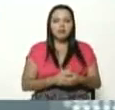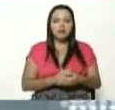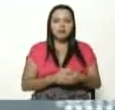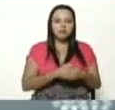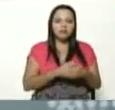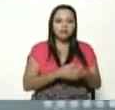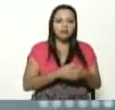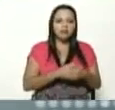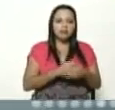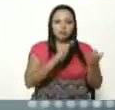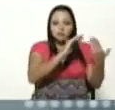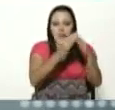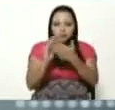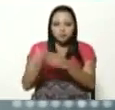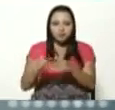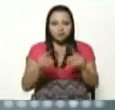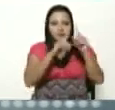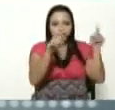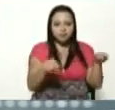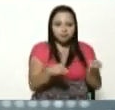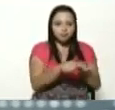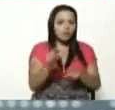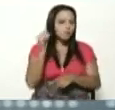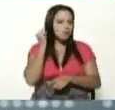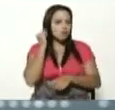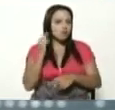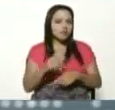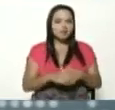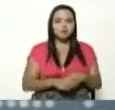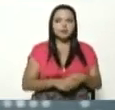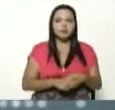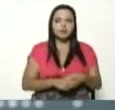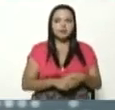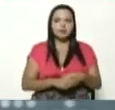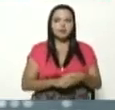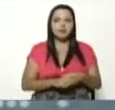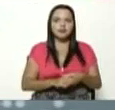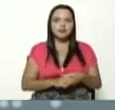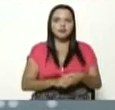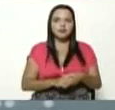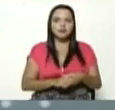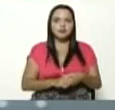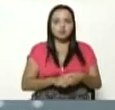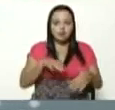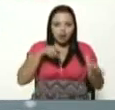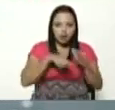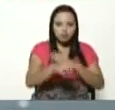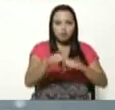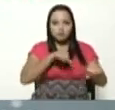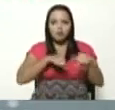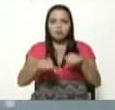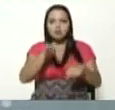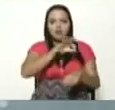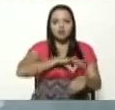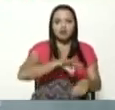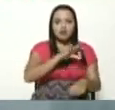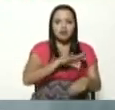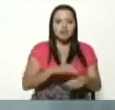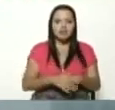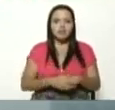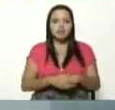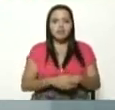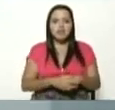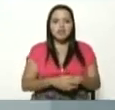el autor Yorrelín del Carmen Adler Lessi del colectivo Movimiento Social Sexo